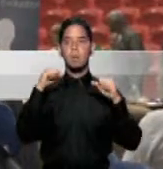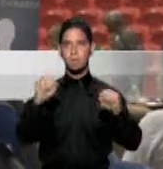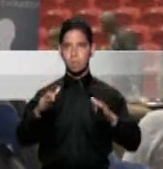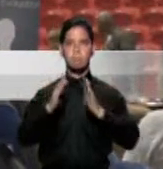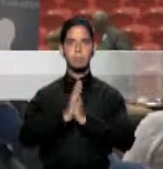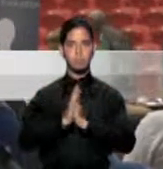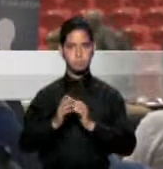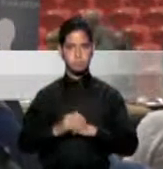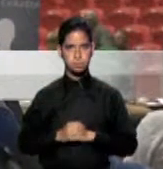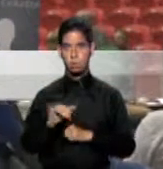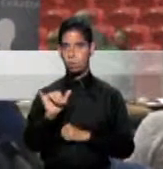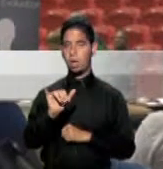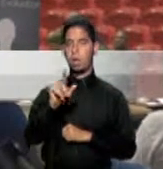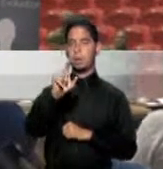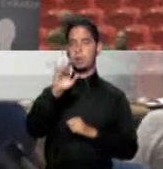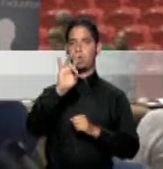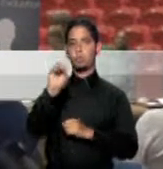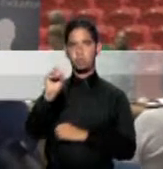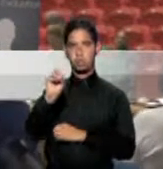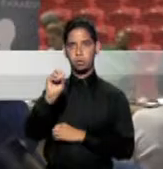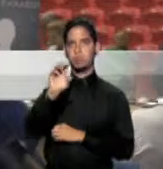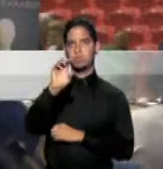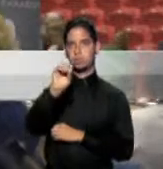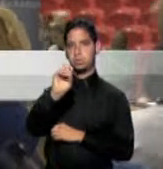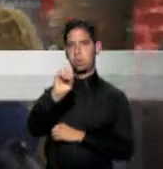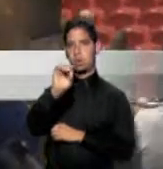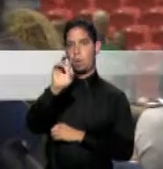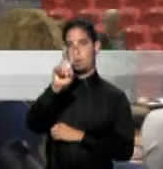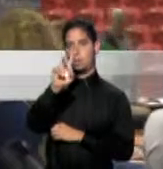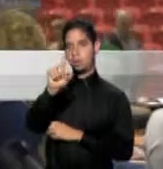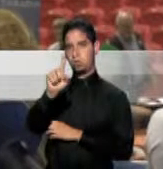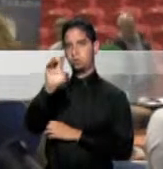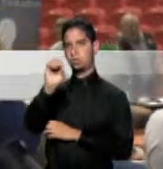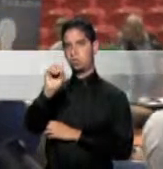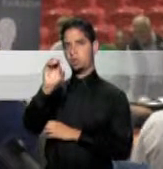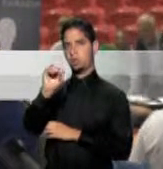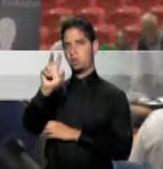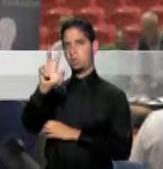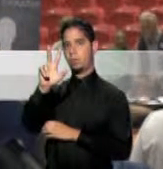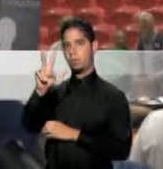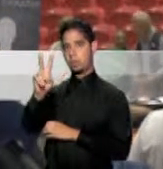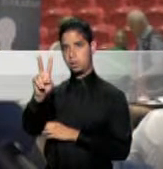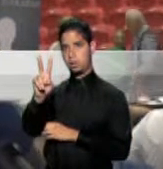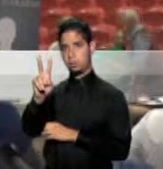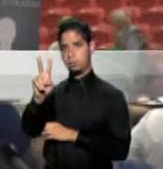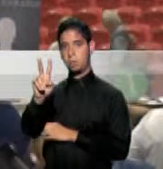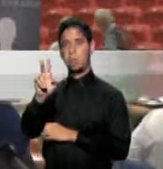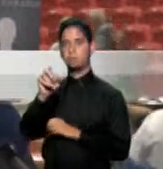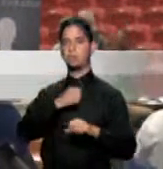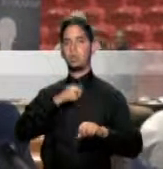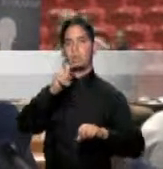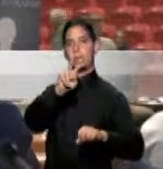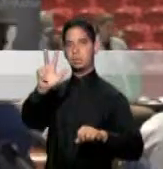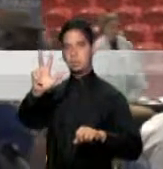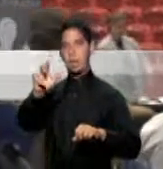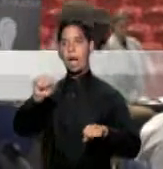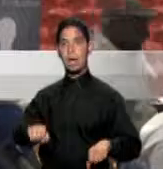su municipio hay proveedores de vacunación, tanto para los de Mi Salud, donde la vacuna está disponible, no tienen que esperar un tipo